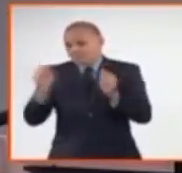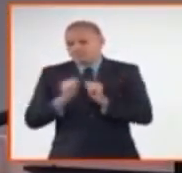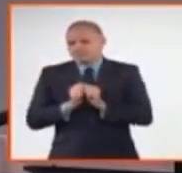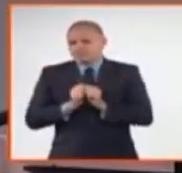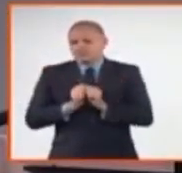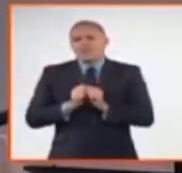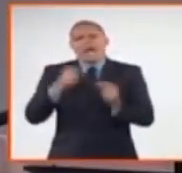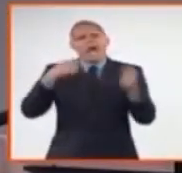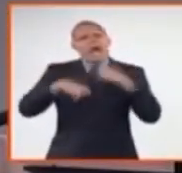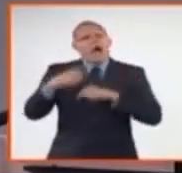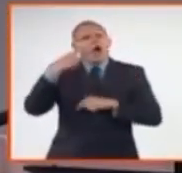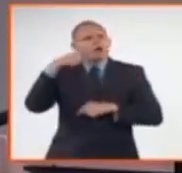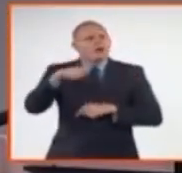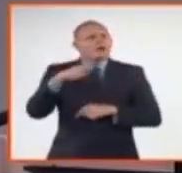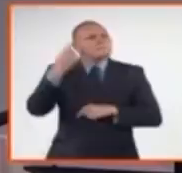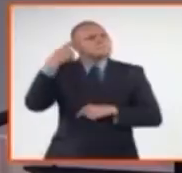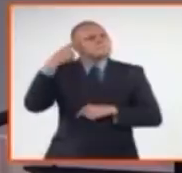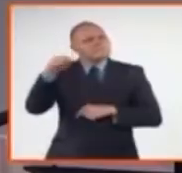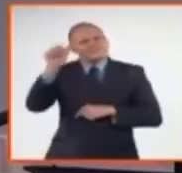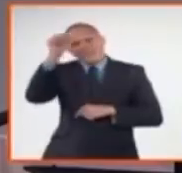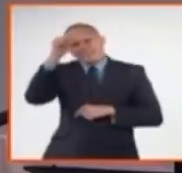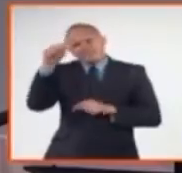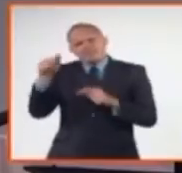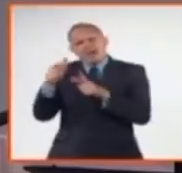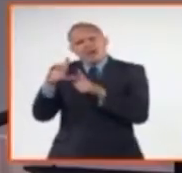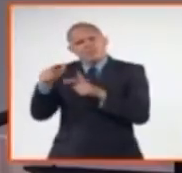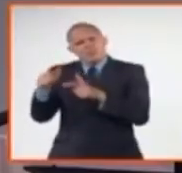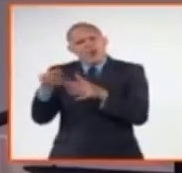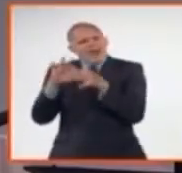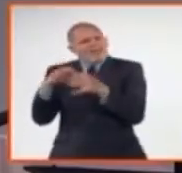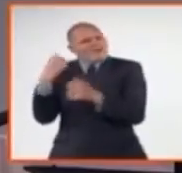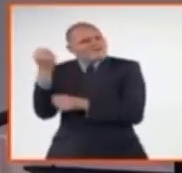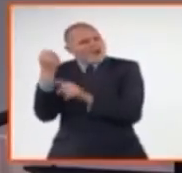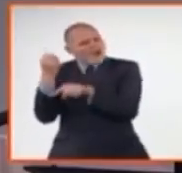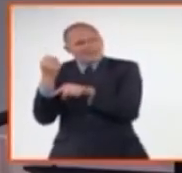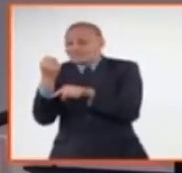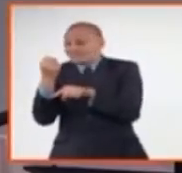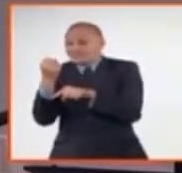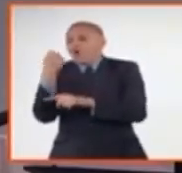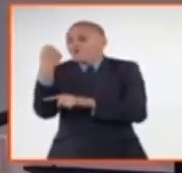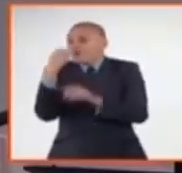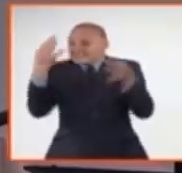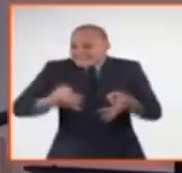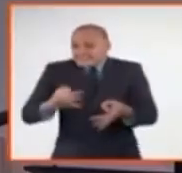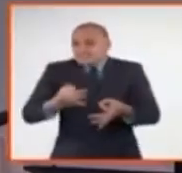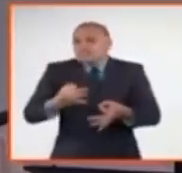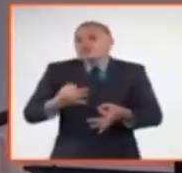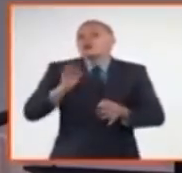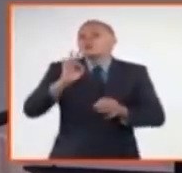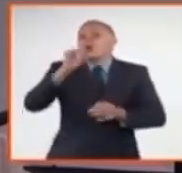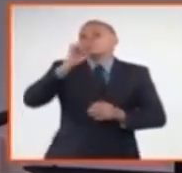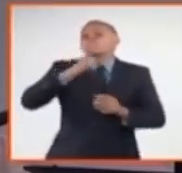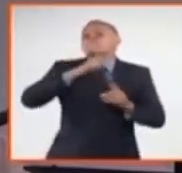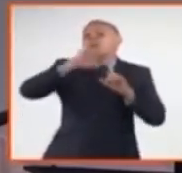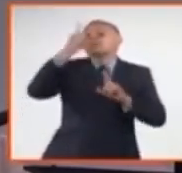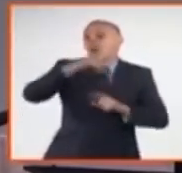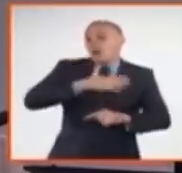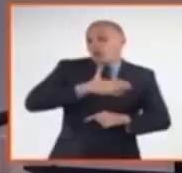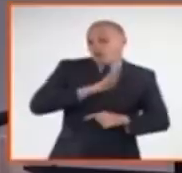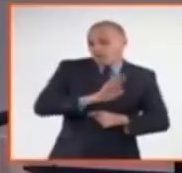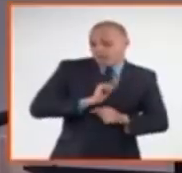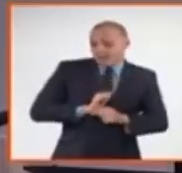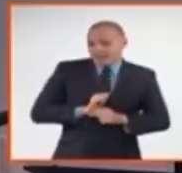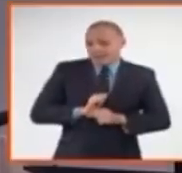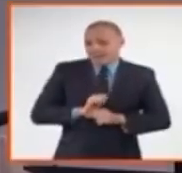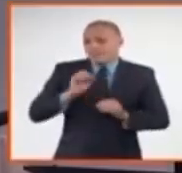y mortalidad sigue siendo la variante más difícil de controlar lo que bueno de esta ha desplegado